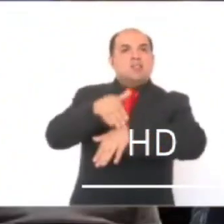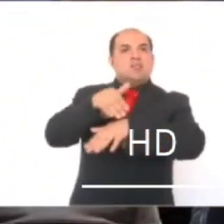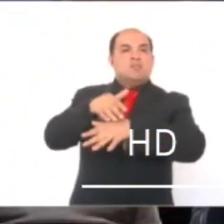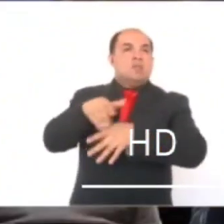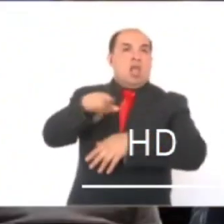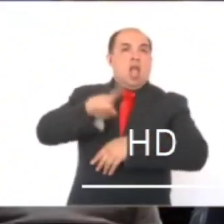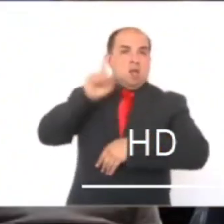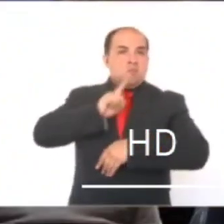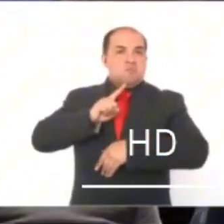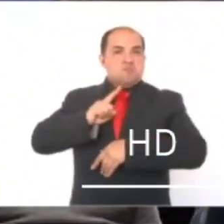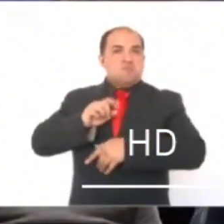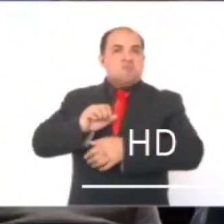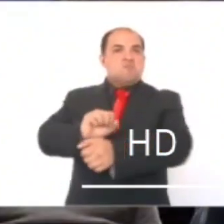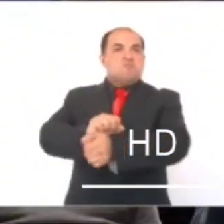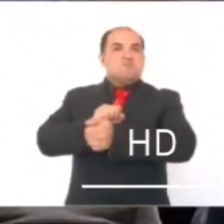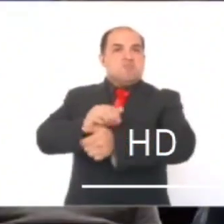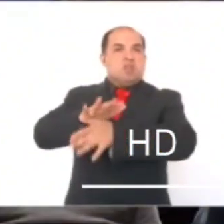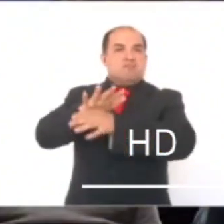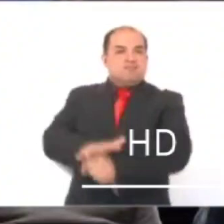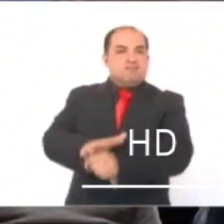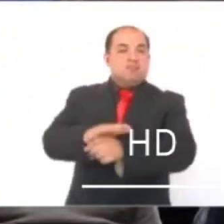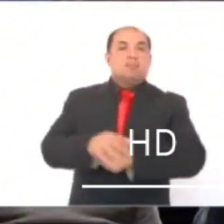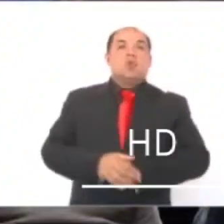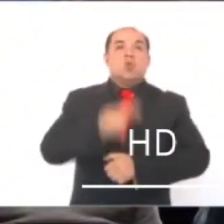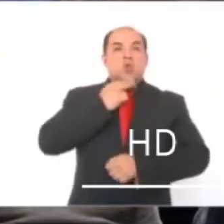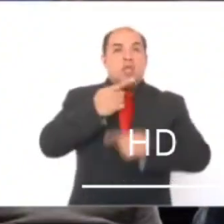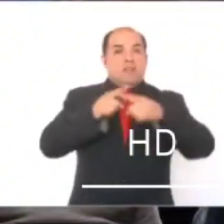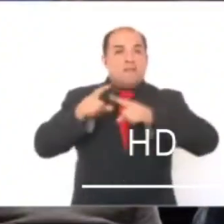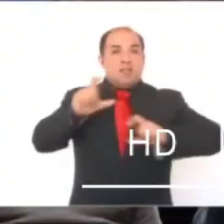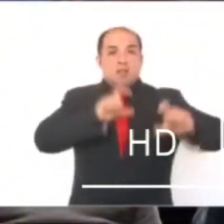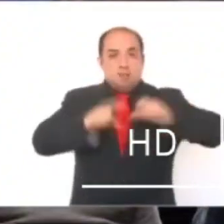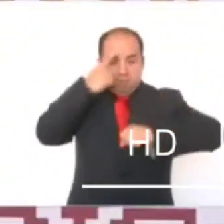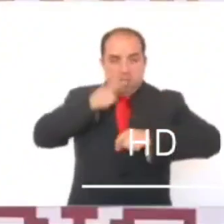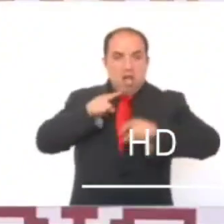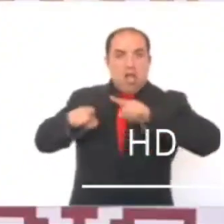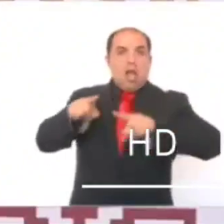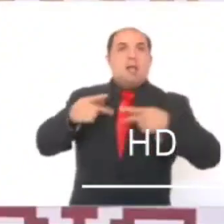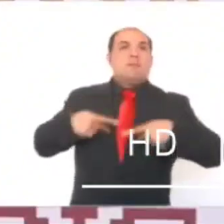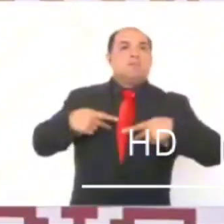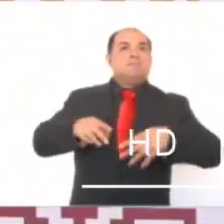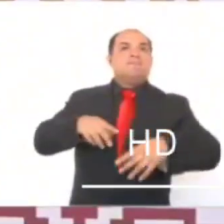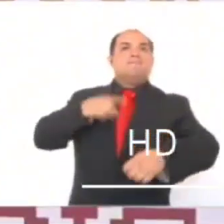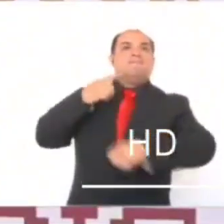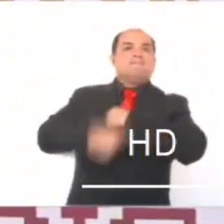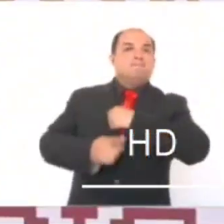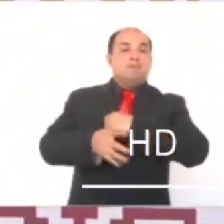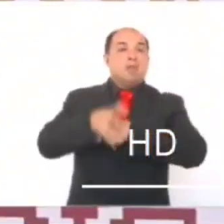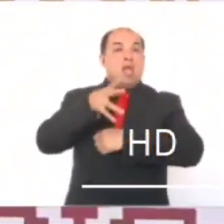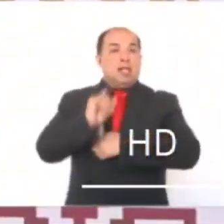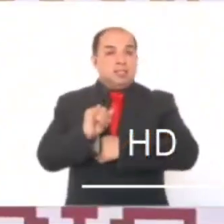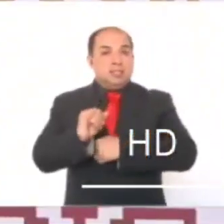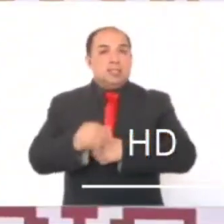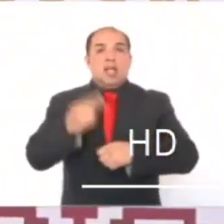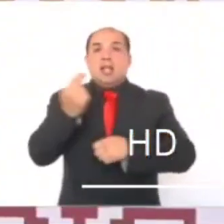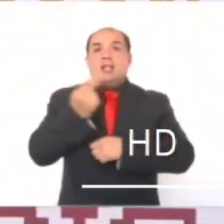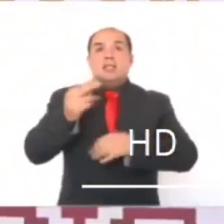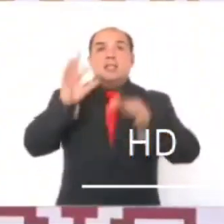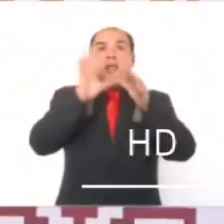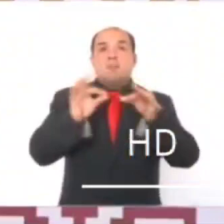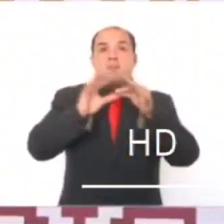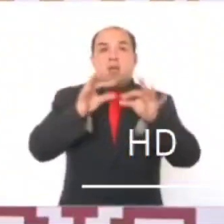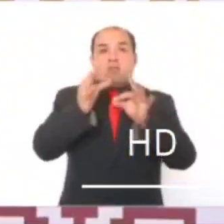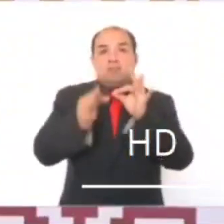mujer, utiliza cualquier tipo de sustancia para atacar a la víctima. De allí la necesidad de una